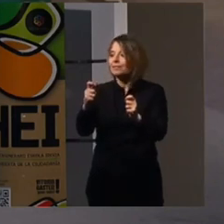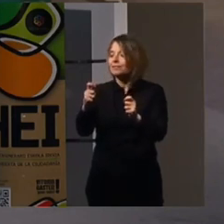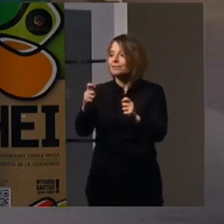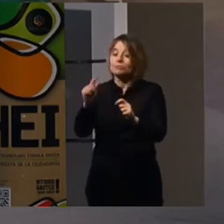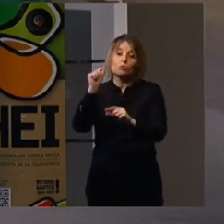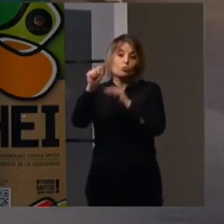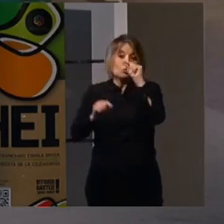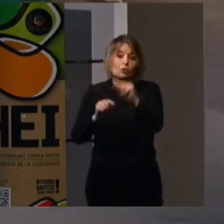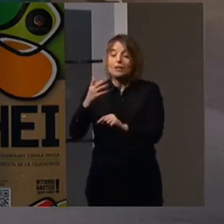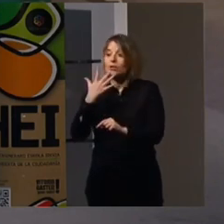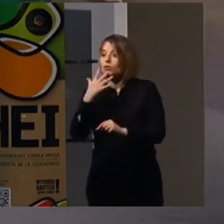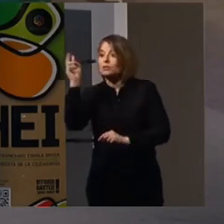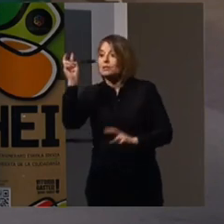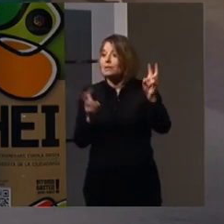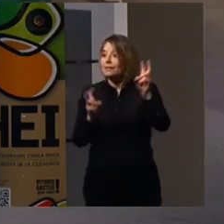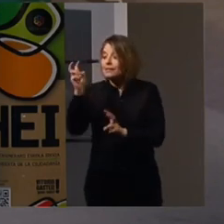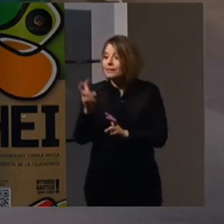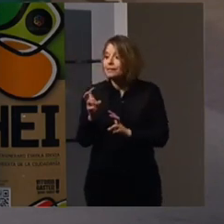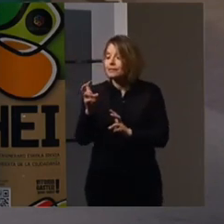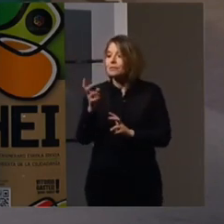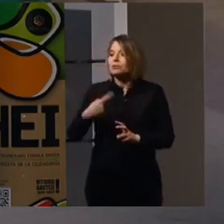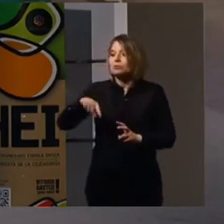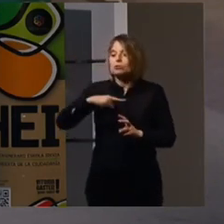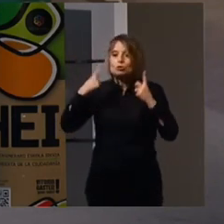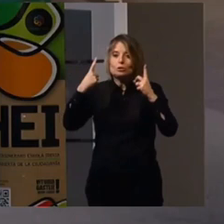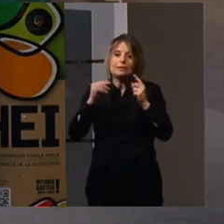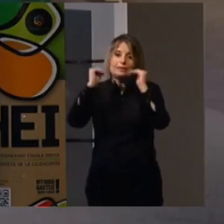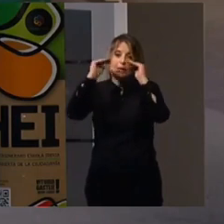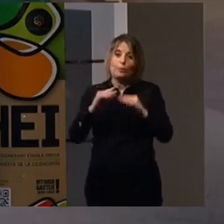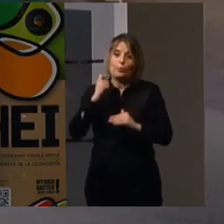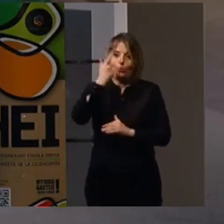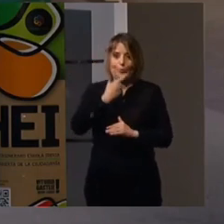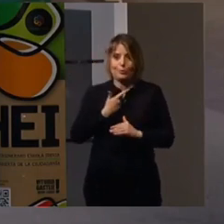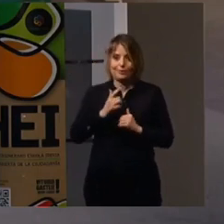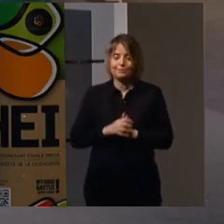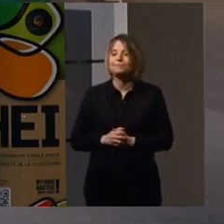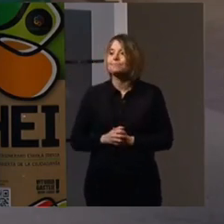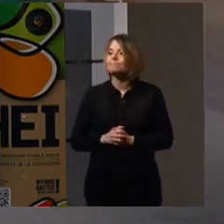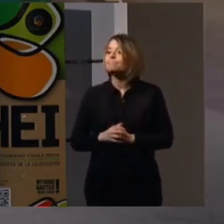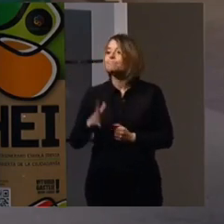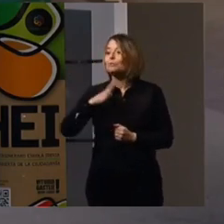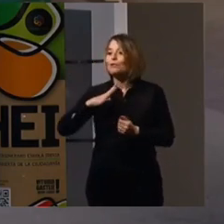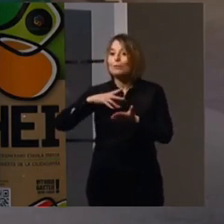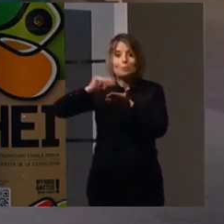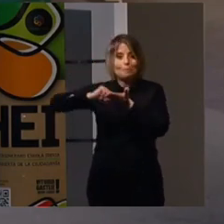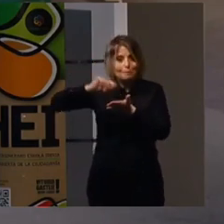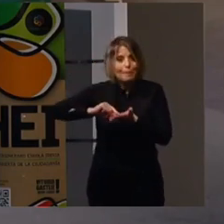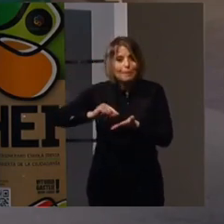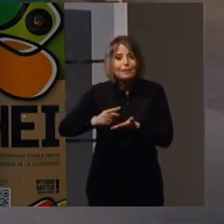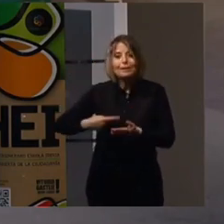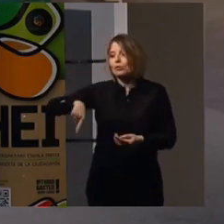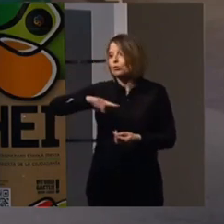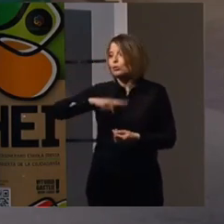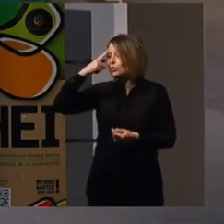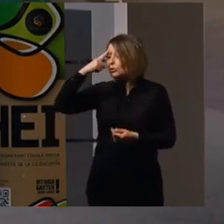pues las emisiones que hemos podido generar entre todos y todas, pues mitigarlas. Dicho lo cual, rellenad el papelito para que